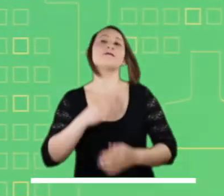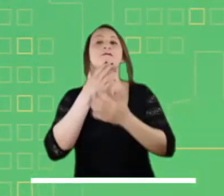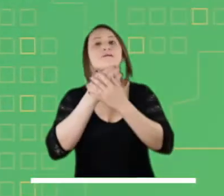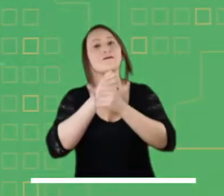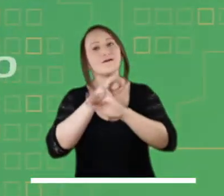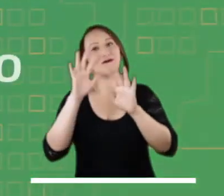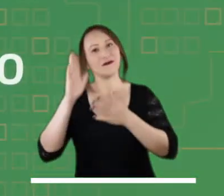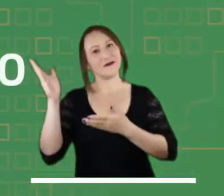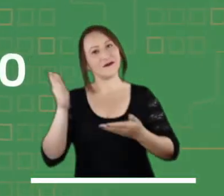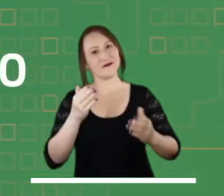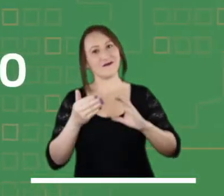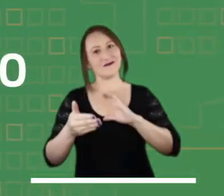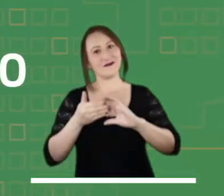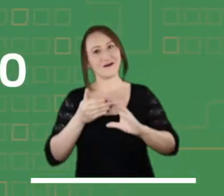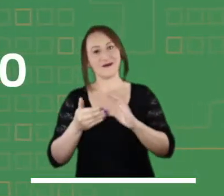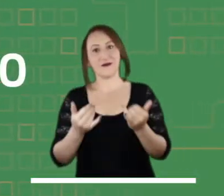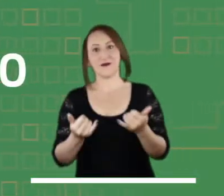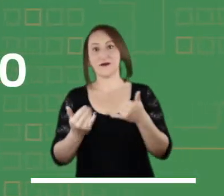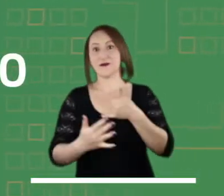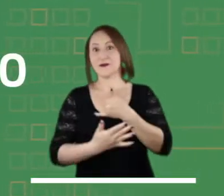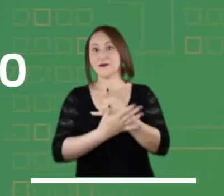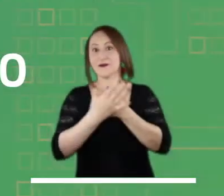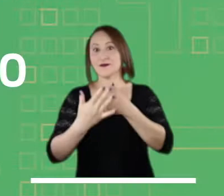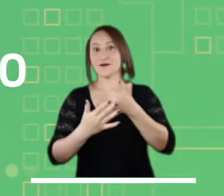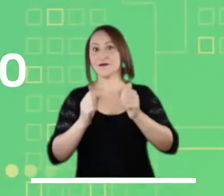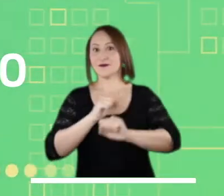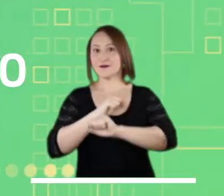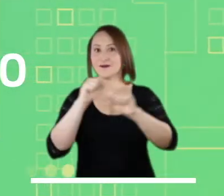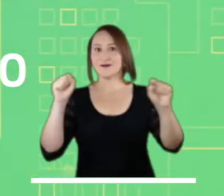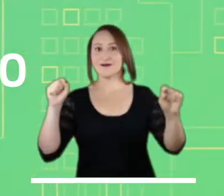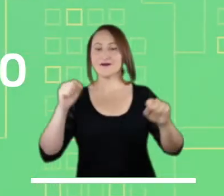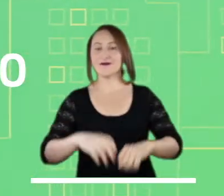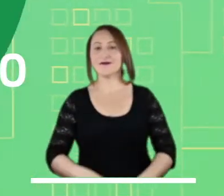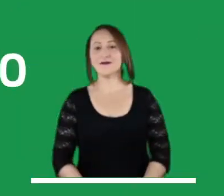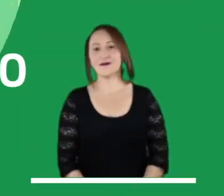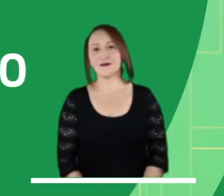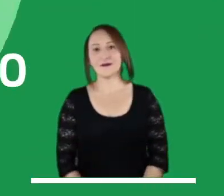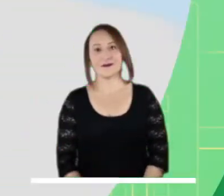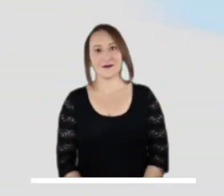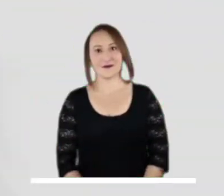Buenos días y bienvenidos a conocer el pronóstico del tiempo de la mañana de hoy.